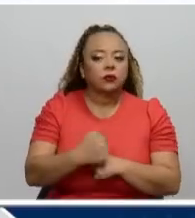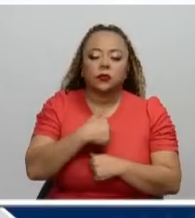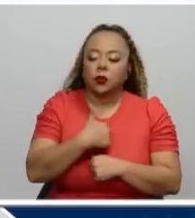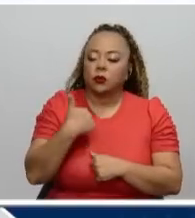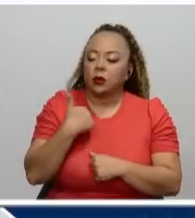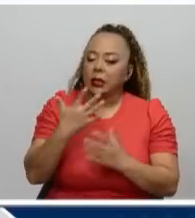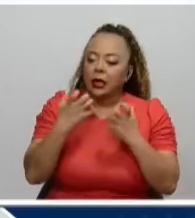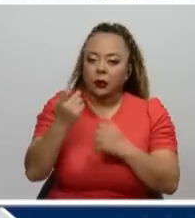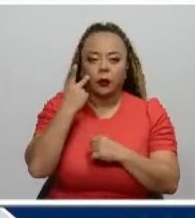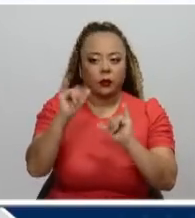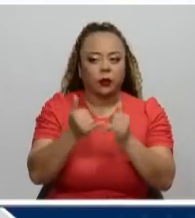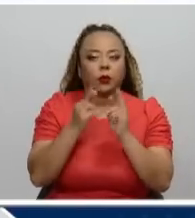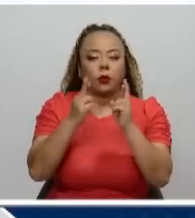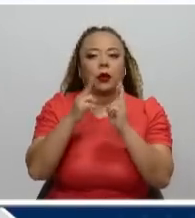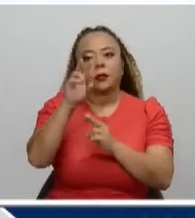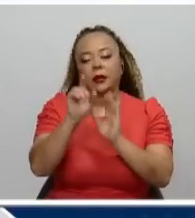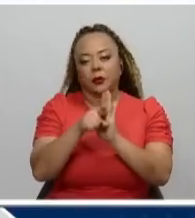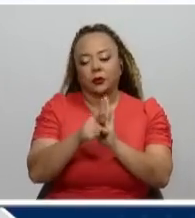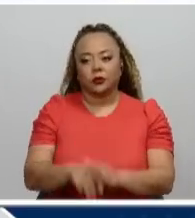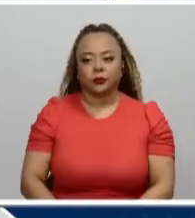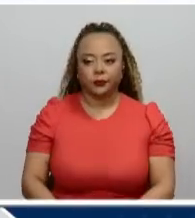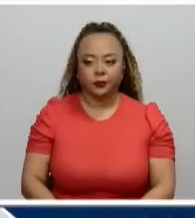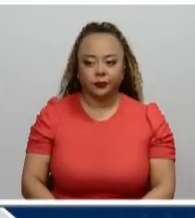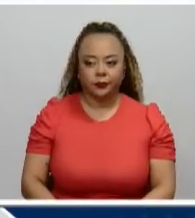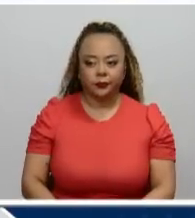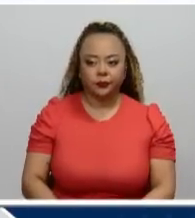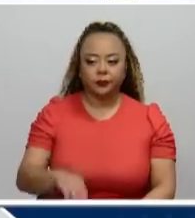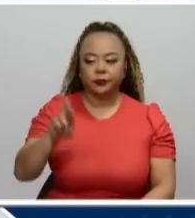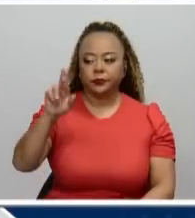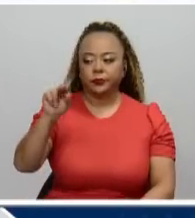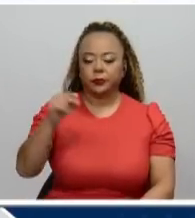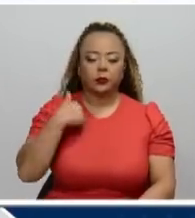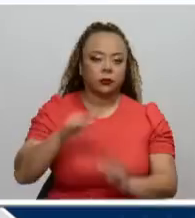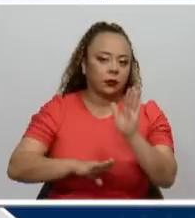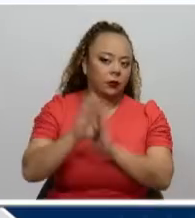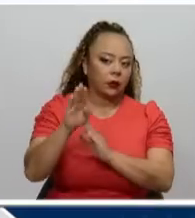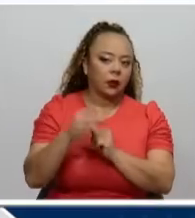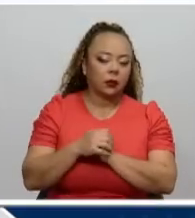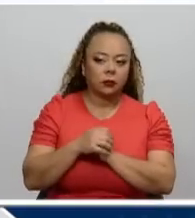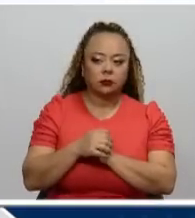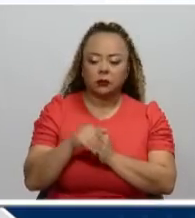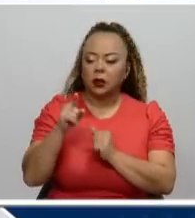muchas ganas de verlo Ojalá lo pongo que sea 20 minutos en algunos otros partidos bran tiene un crecimiento enorme